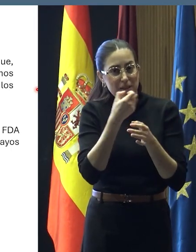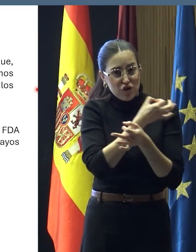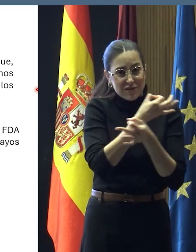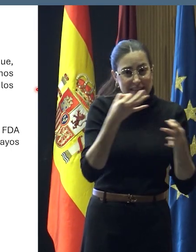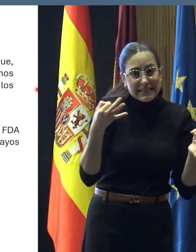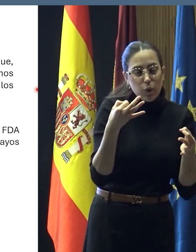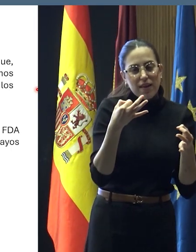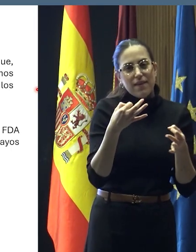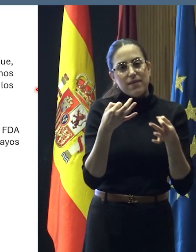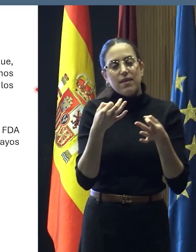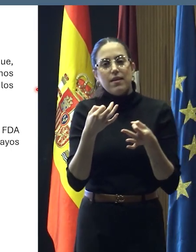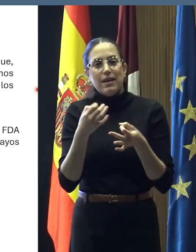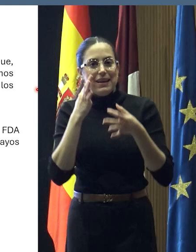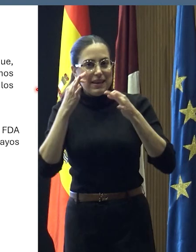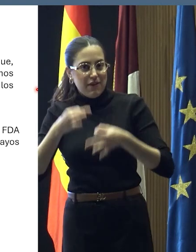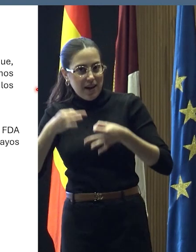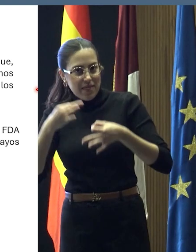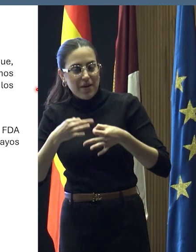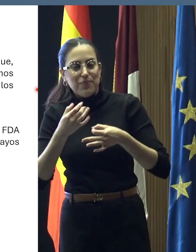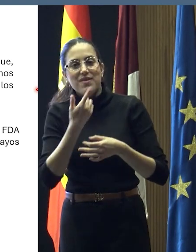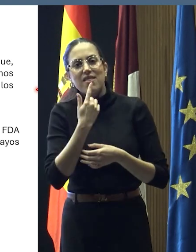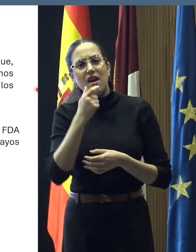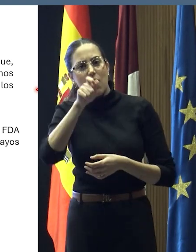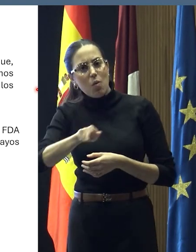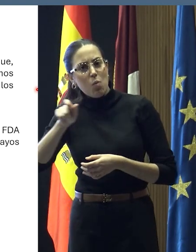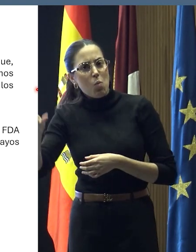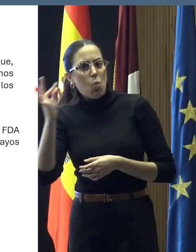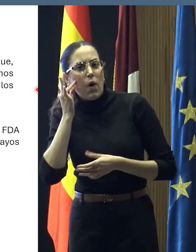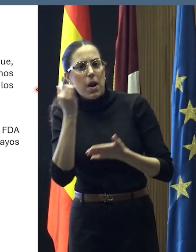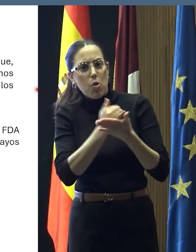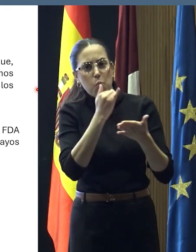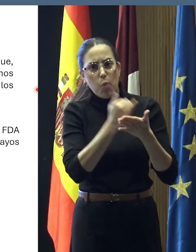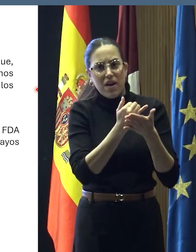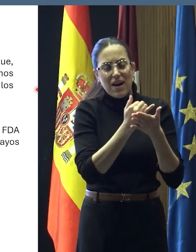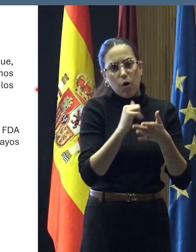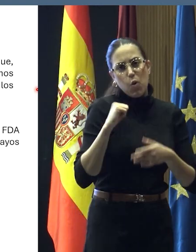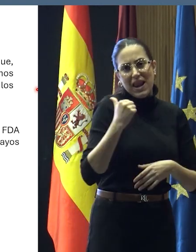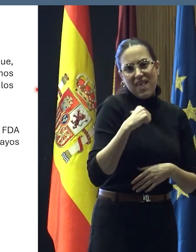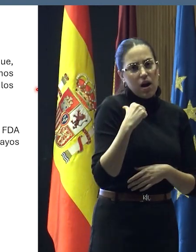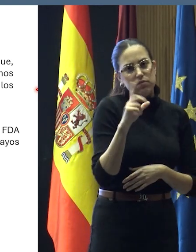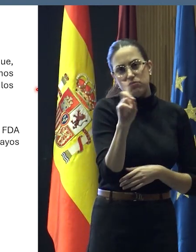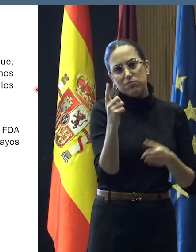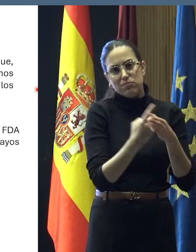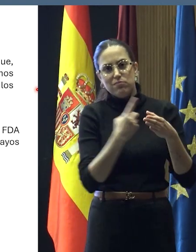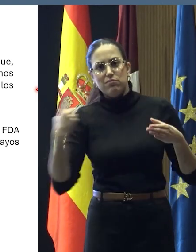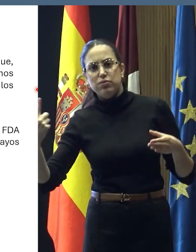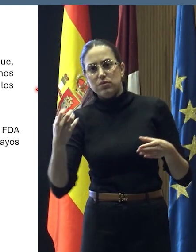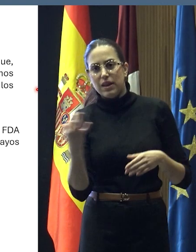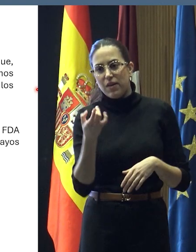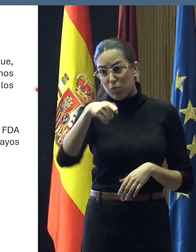recomendaba excluir siempre a las mujeres de los ensayos clínicos? ¿Esto lo sabían